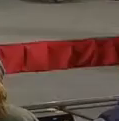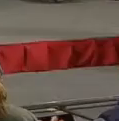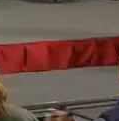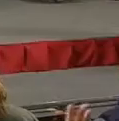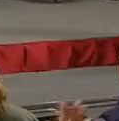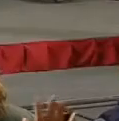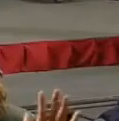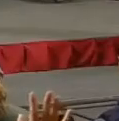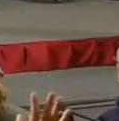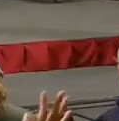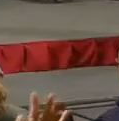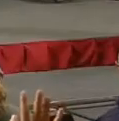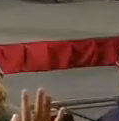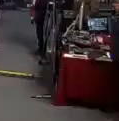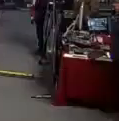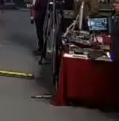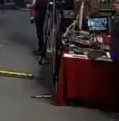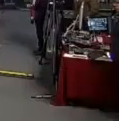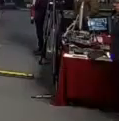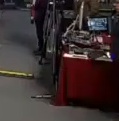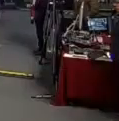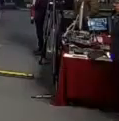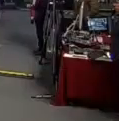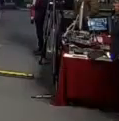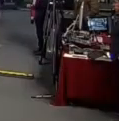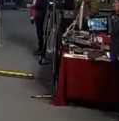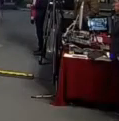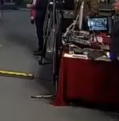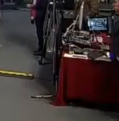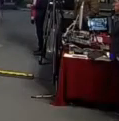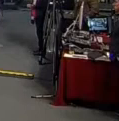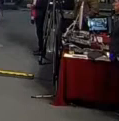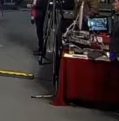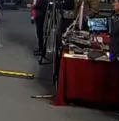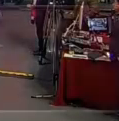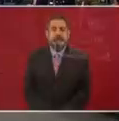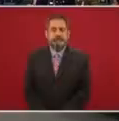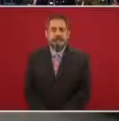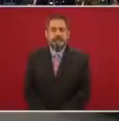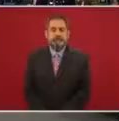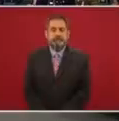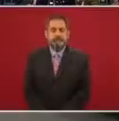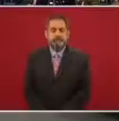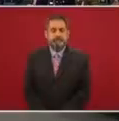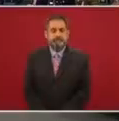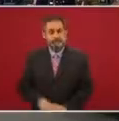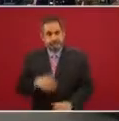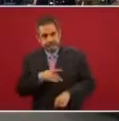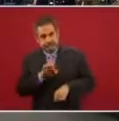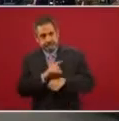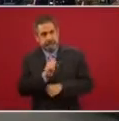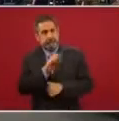una mujer por allá otra mujer por acá y otra mujer por acá y luego tres hombres buenos días buenos días